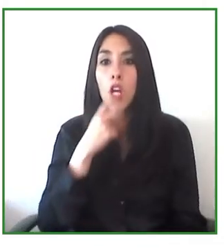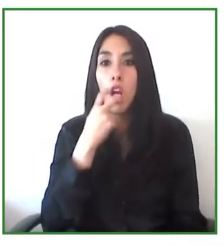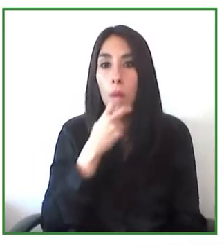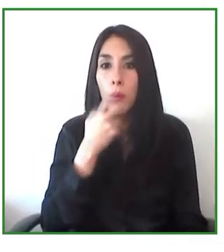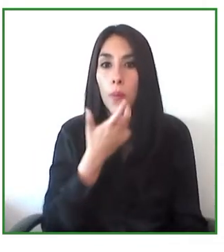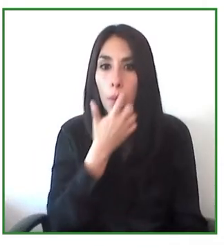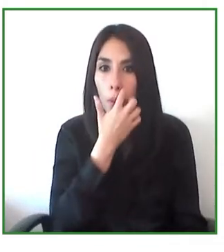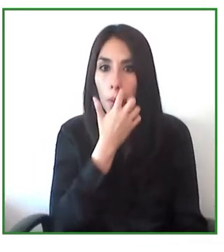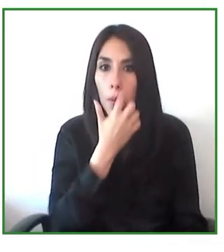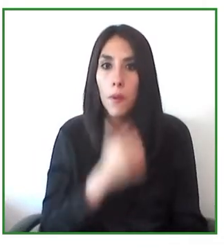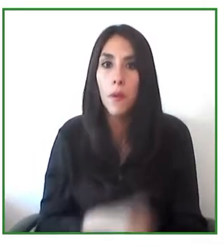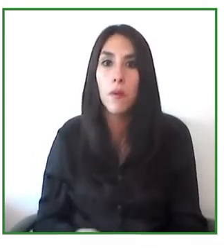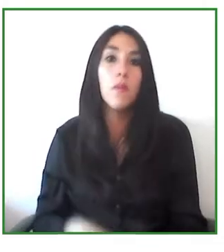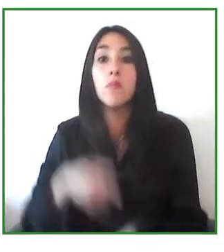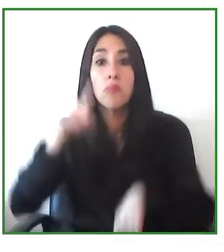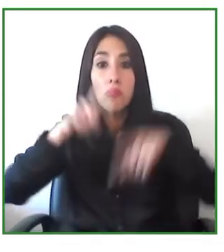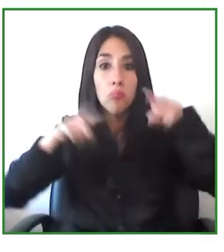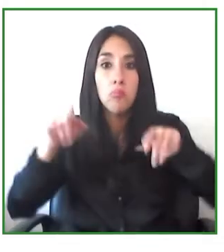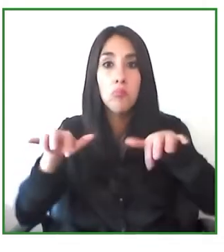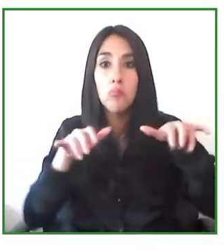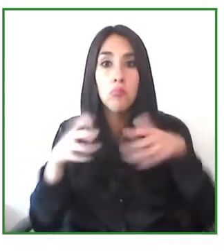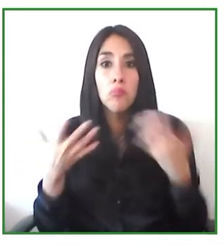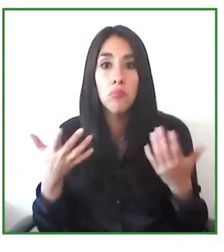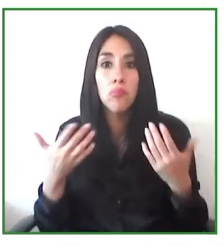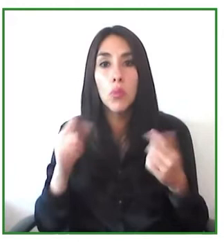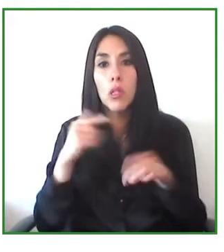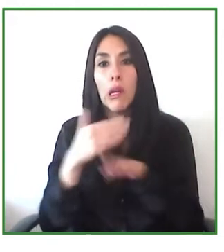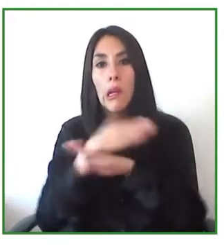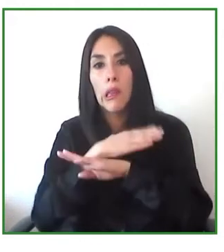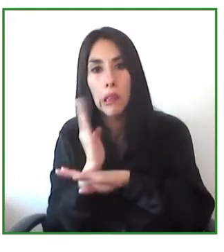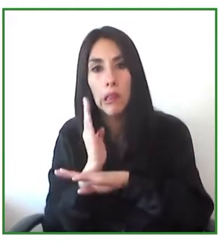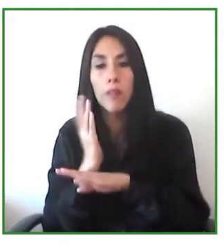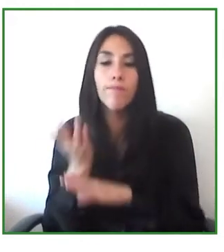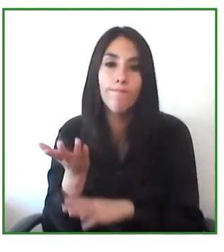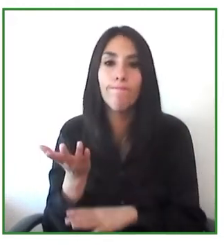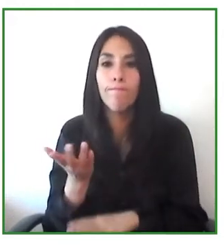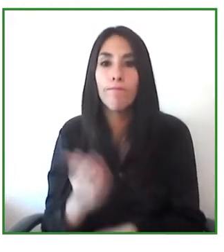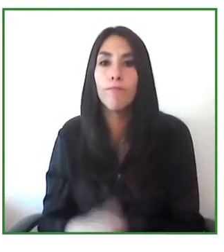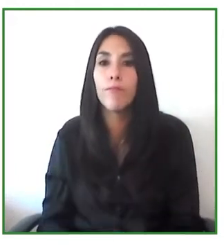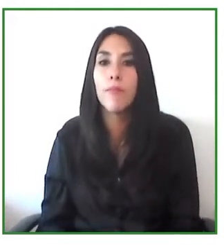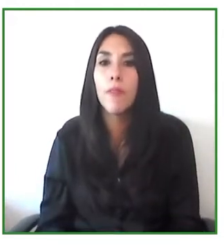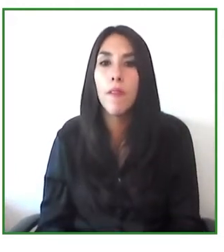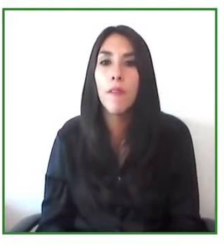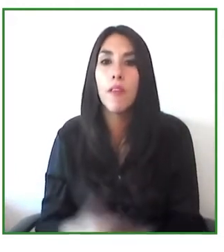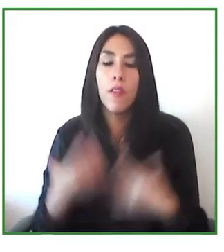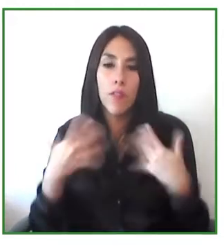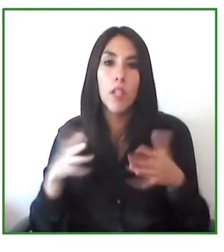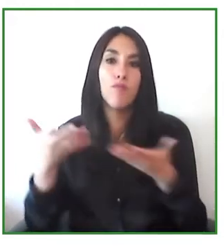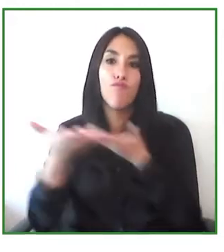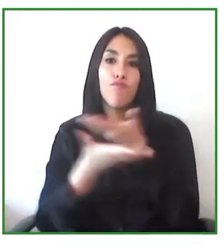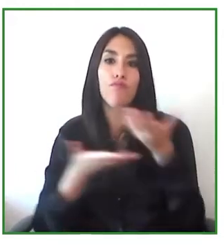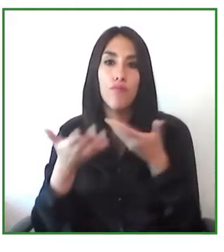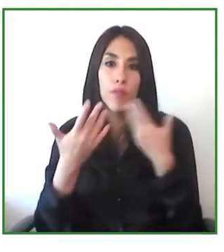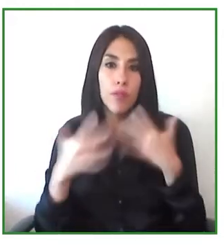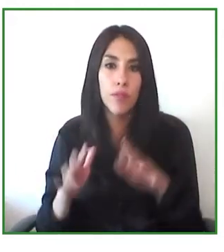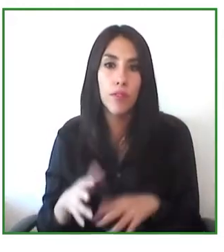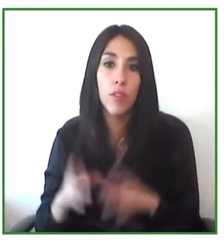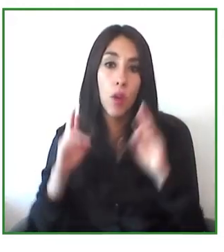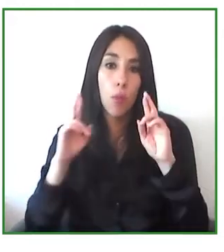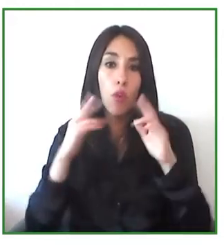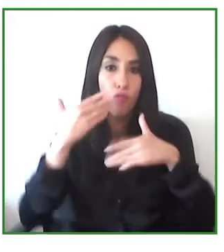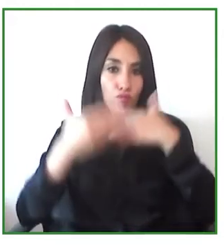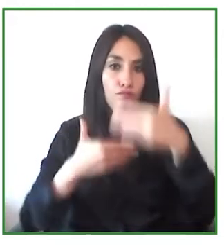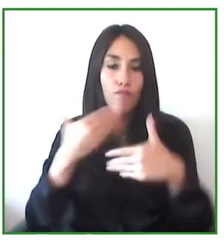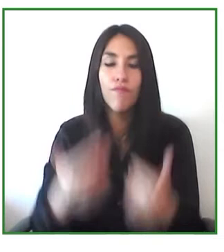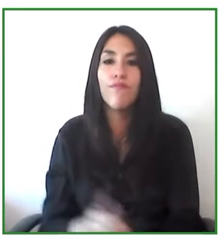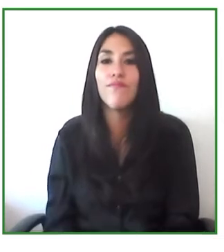hemos dado el feedback y tratar de avanzar lo más posible. No obstante a este desafío, digamos,